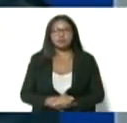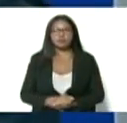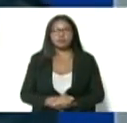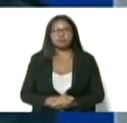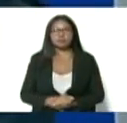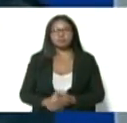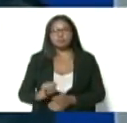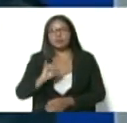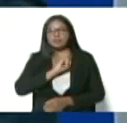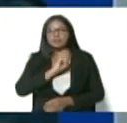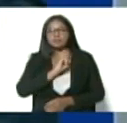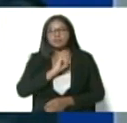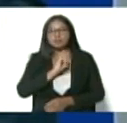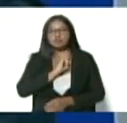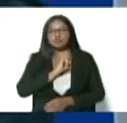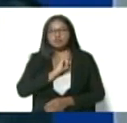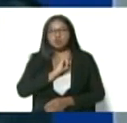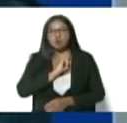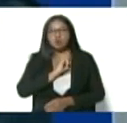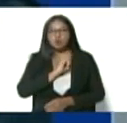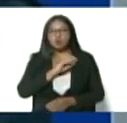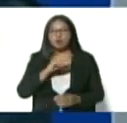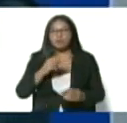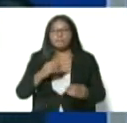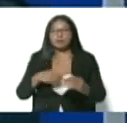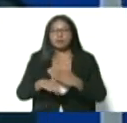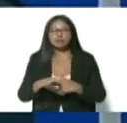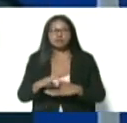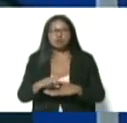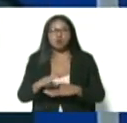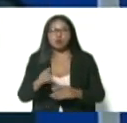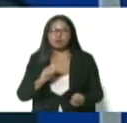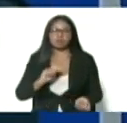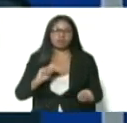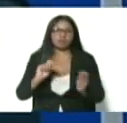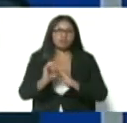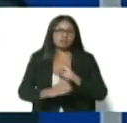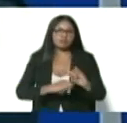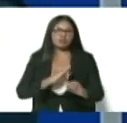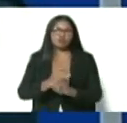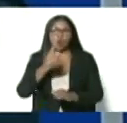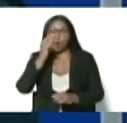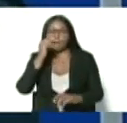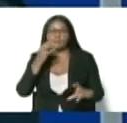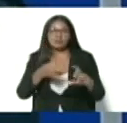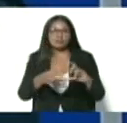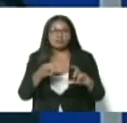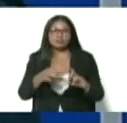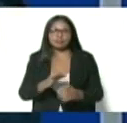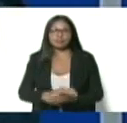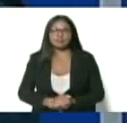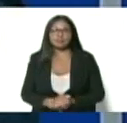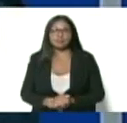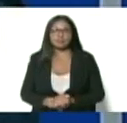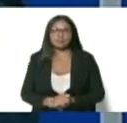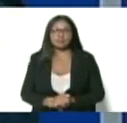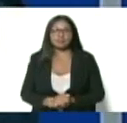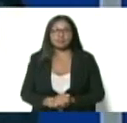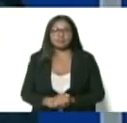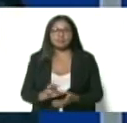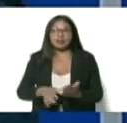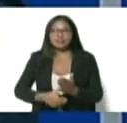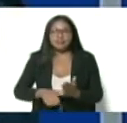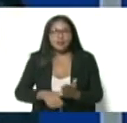identificación migración y extranjería el hombre de la cédula del pasaporte el hombre de la